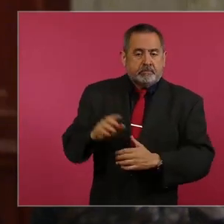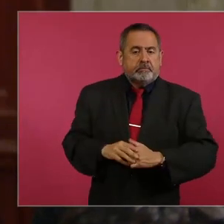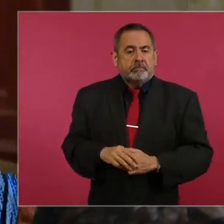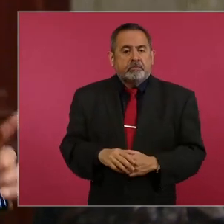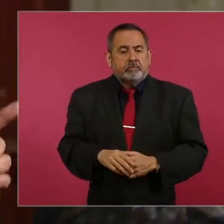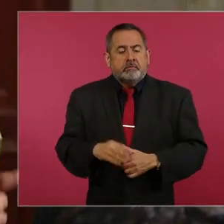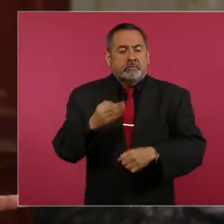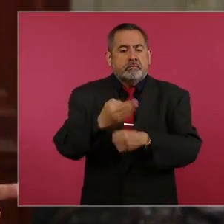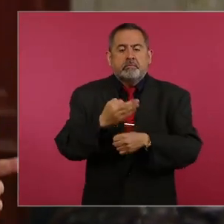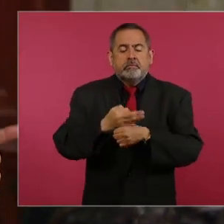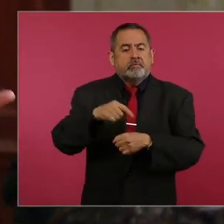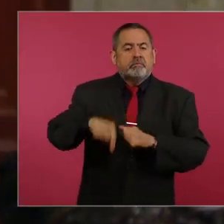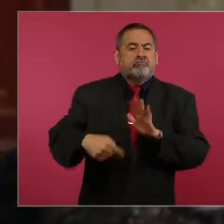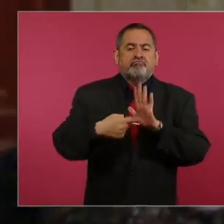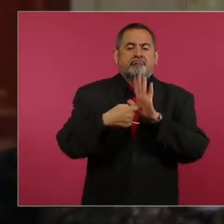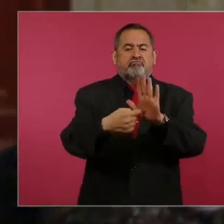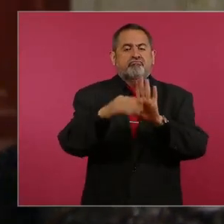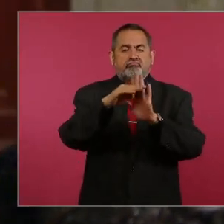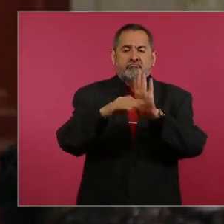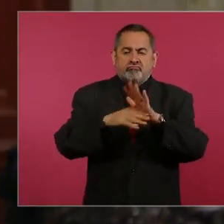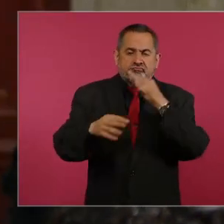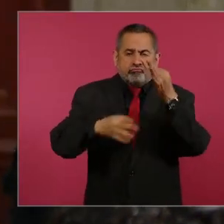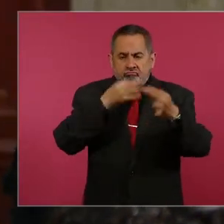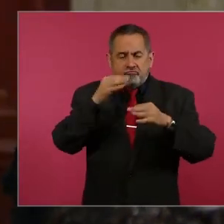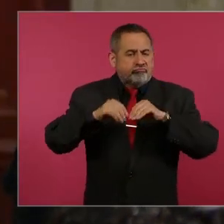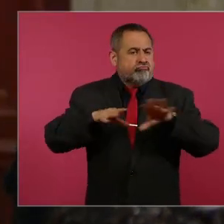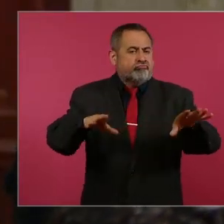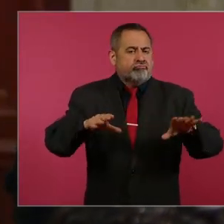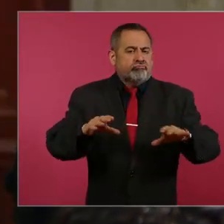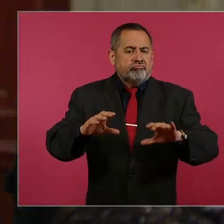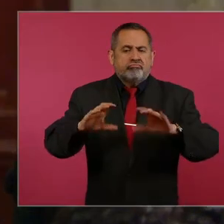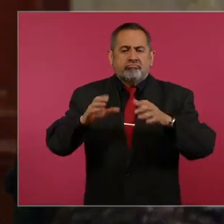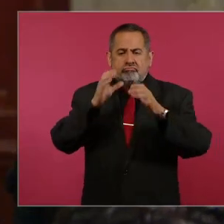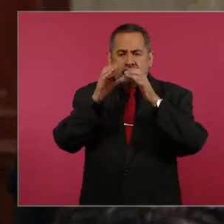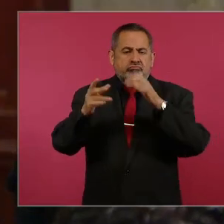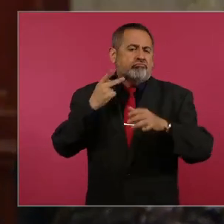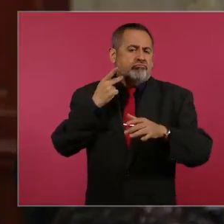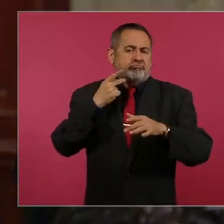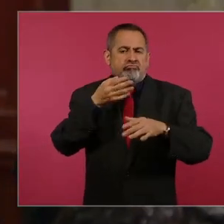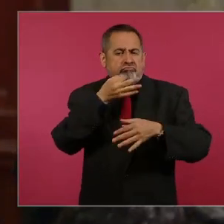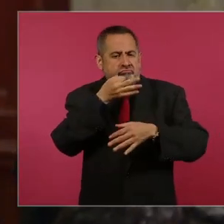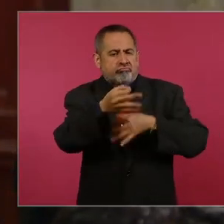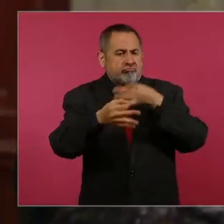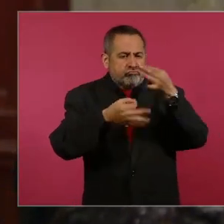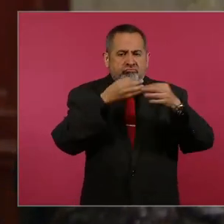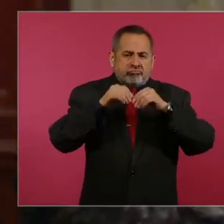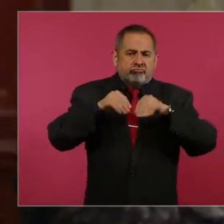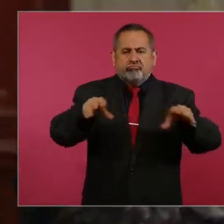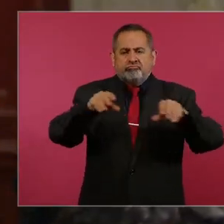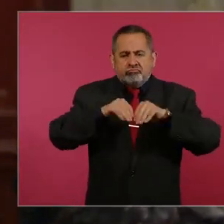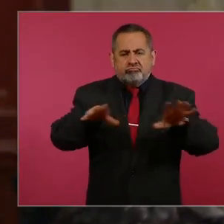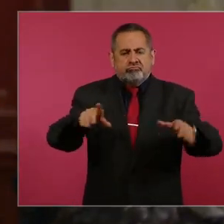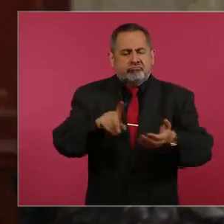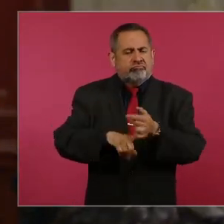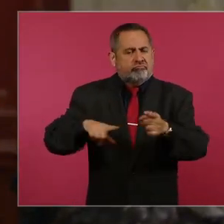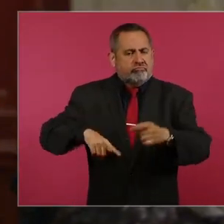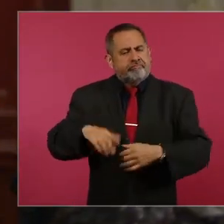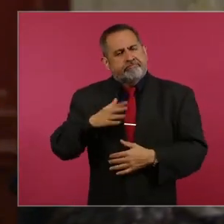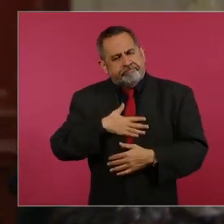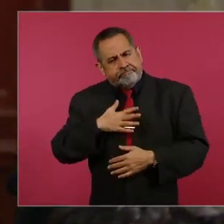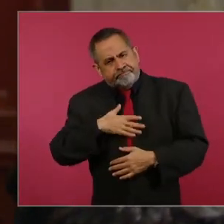en un modelo de comunicación política de su gobierno. Entonces, le